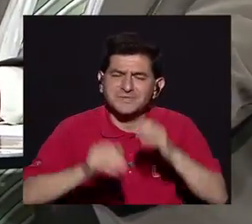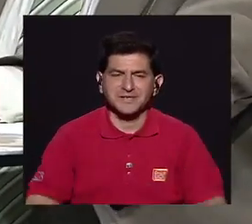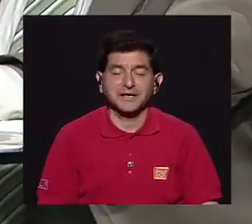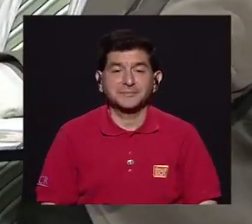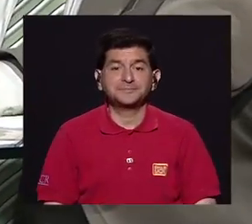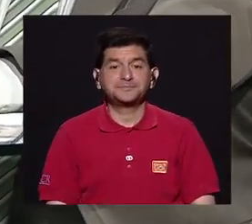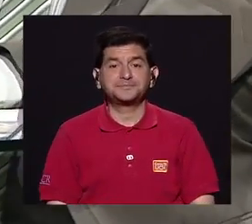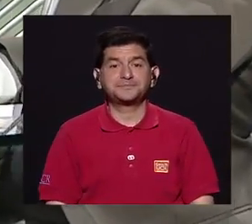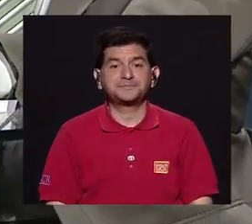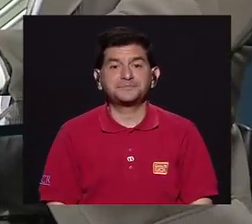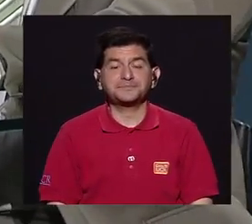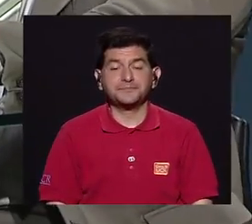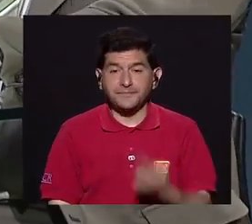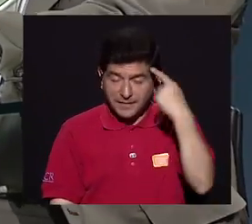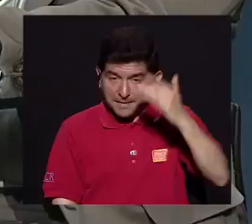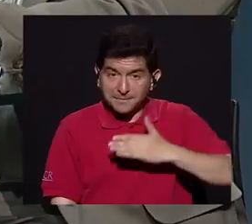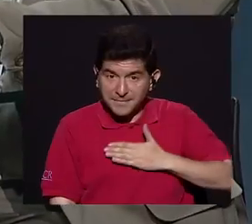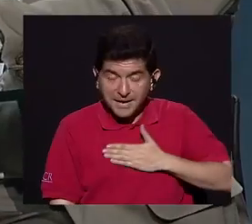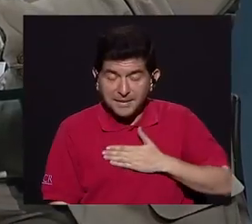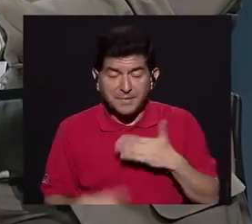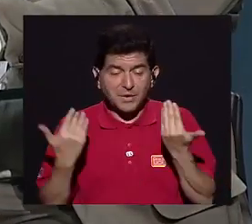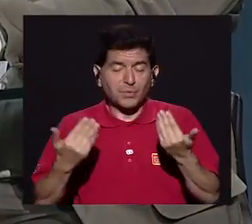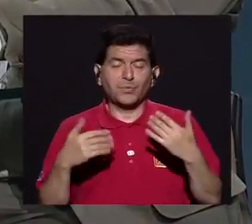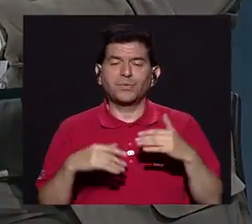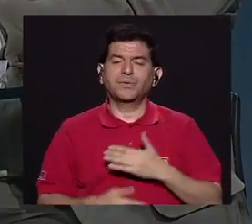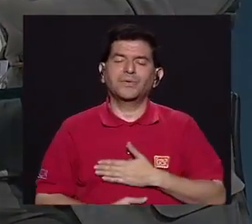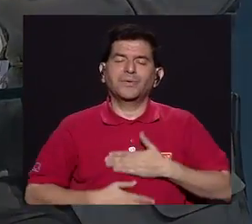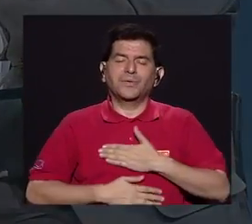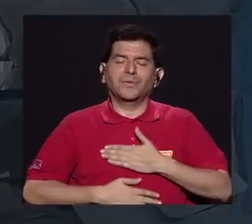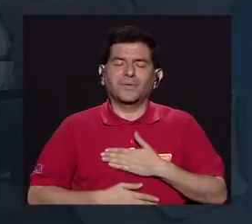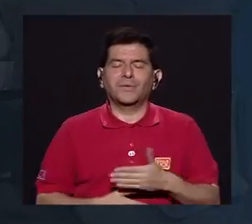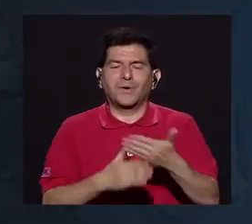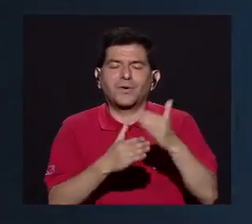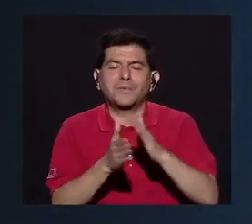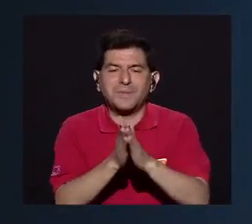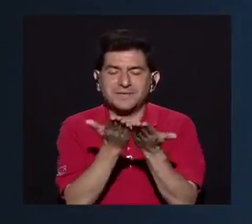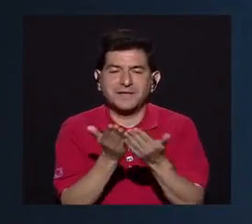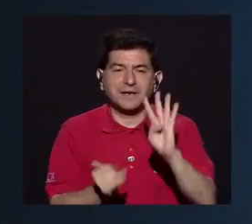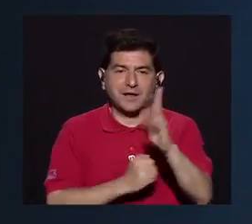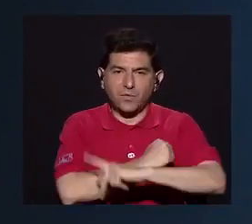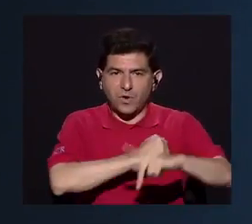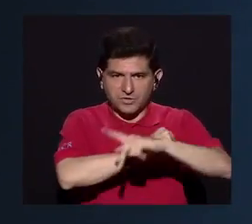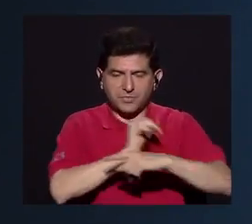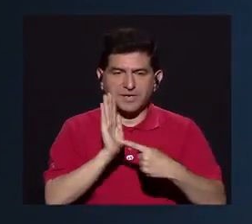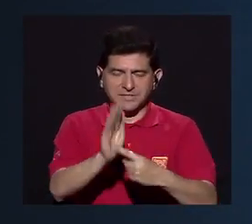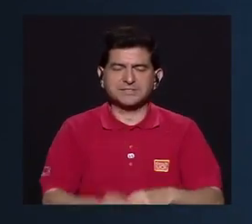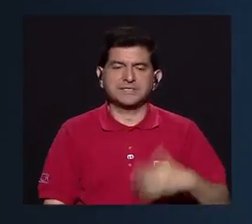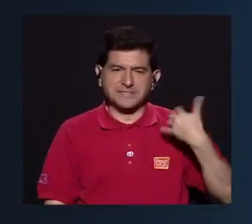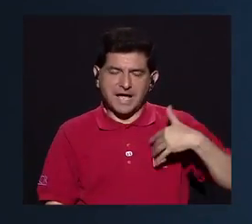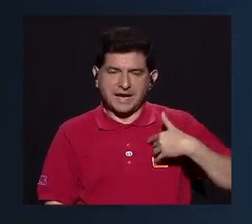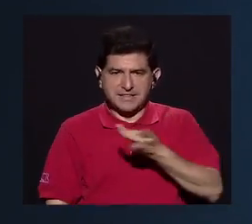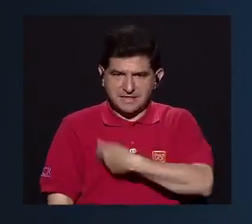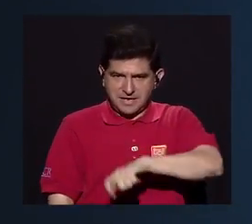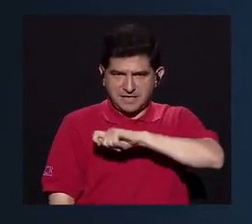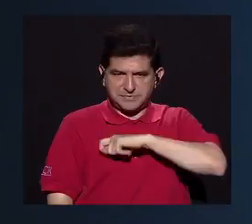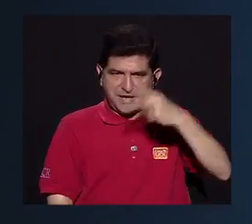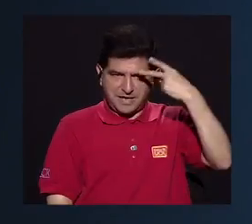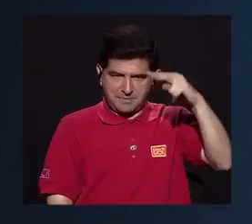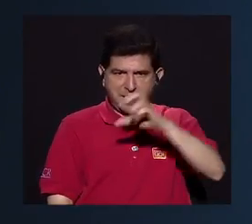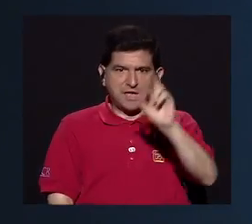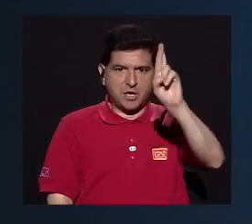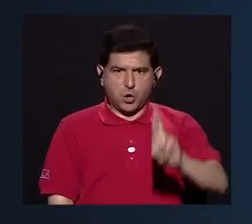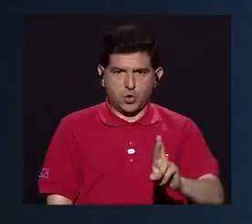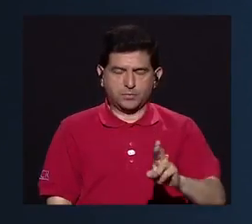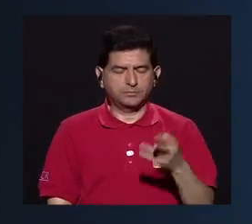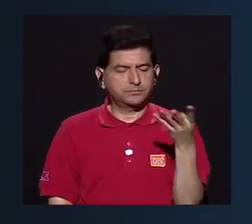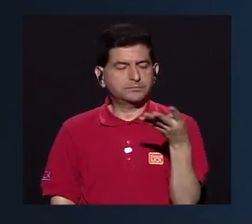Sí, realmente para mí ha sido muy grato el compartir este libro. Se ha presentado en 4 países, estamos hablando de Argentina, España, México y Costa